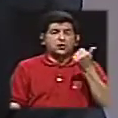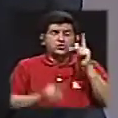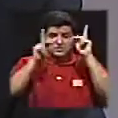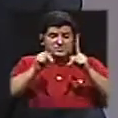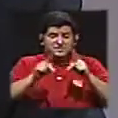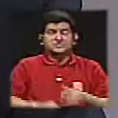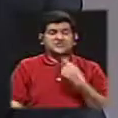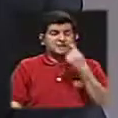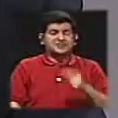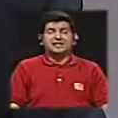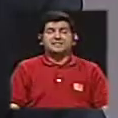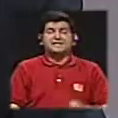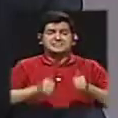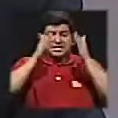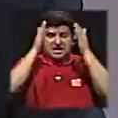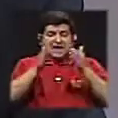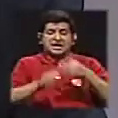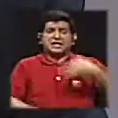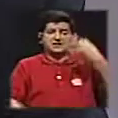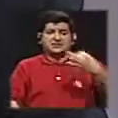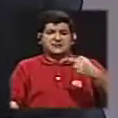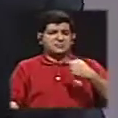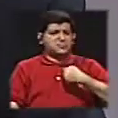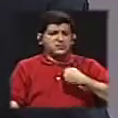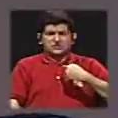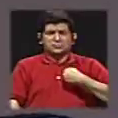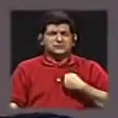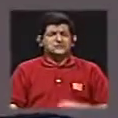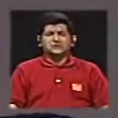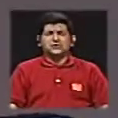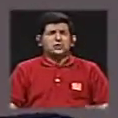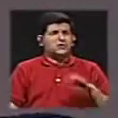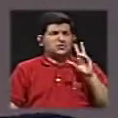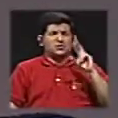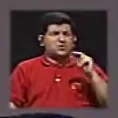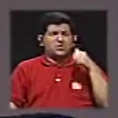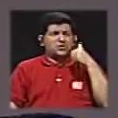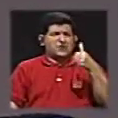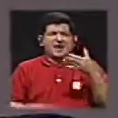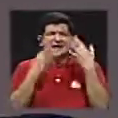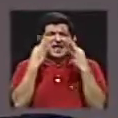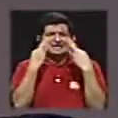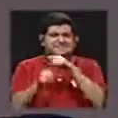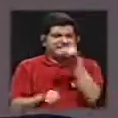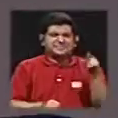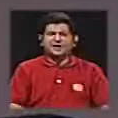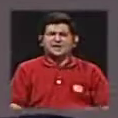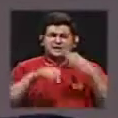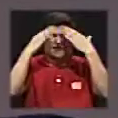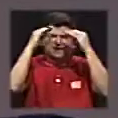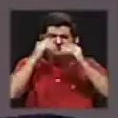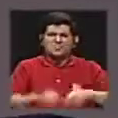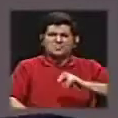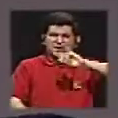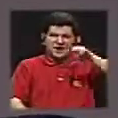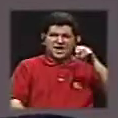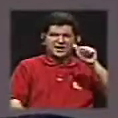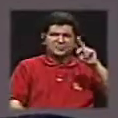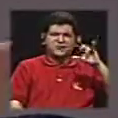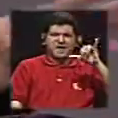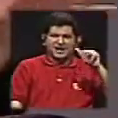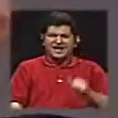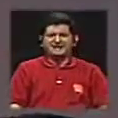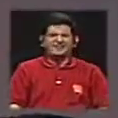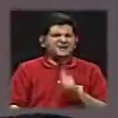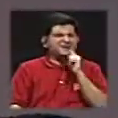harán lo posible para que yo no gane las elecciones. ¿Quiénes le informaban a Johnny Araya? Mire, si usted quiere nombres, no me pregunte a mí,